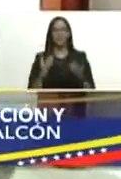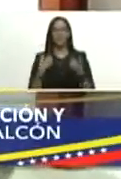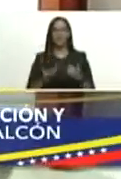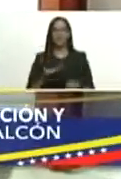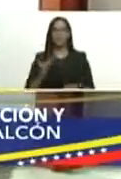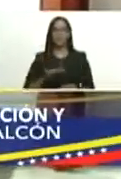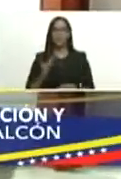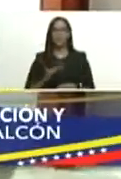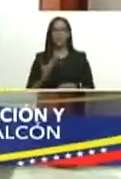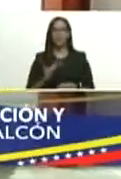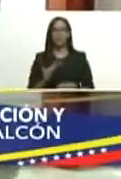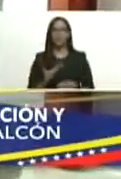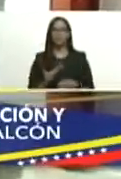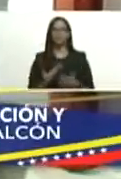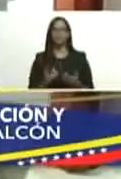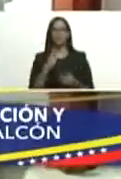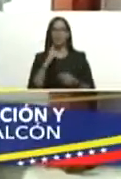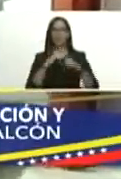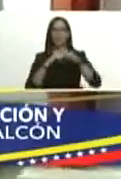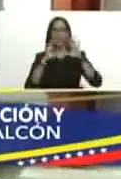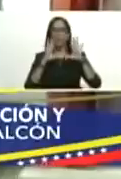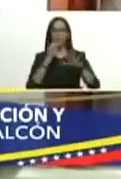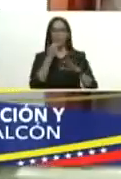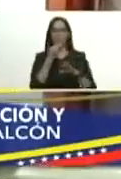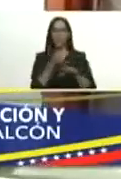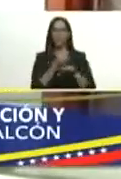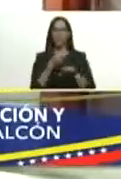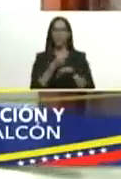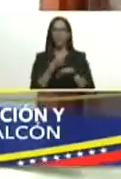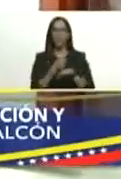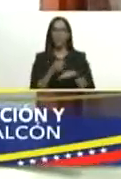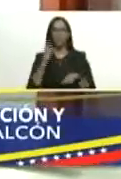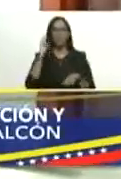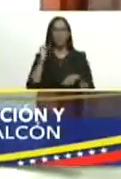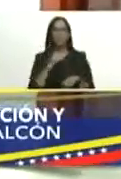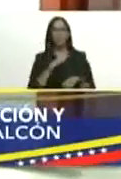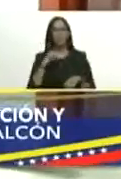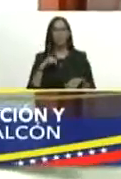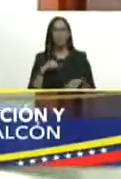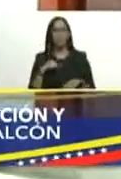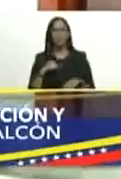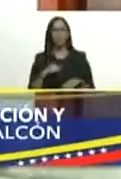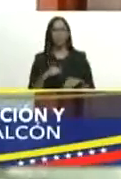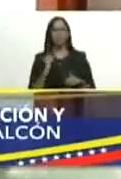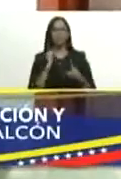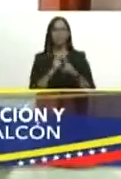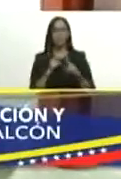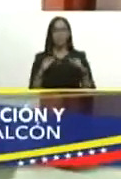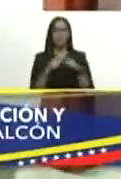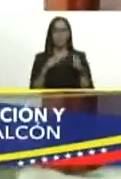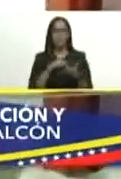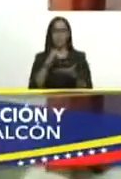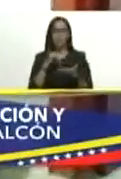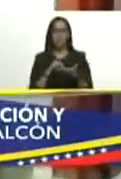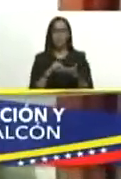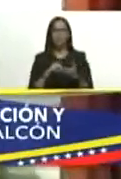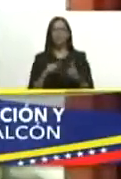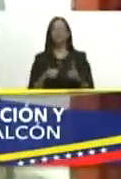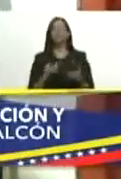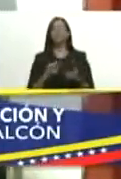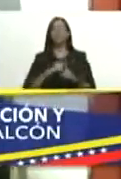prioridad en el marco del 1x10 del buen gobierno, para que nosotros, desde el equipo nacional de Corpoelé,